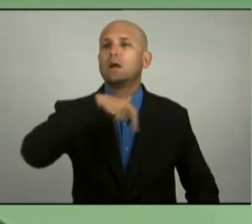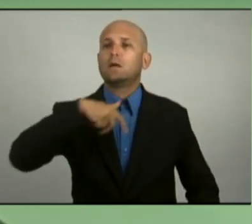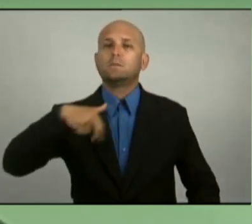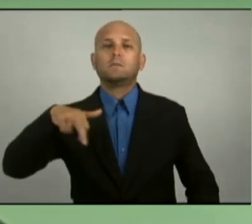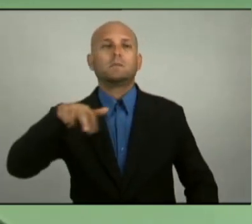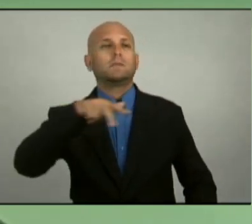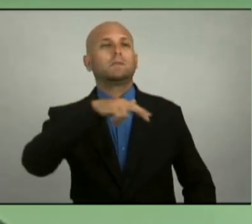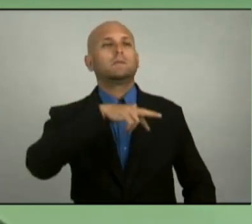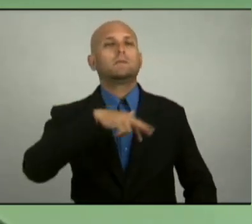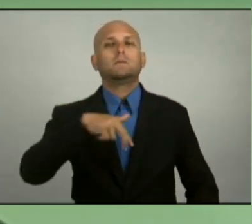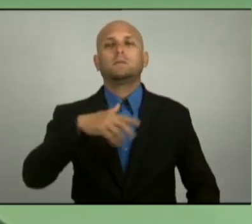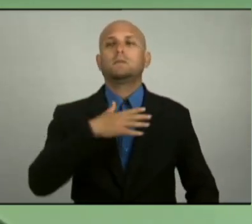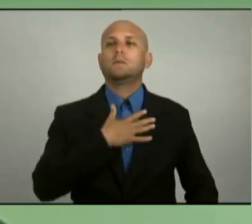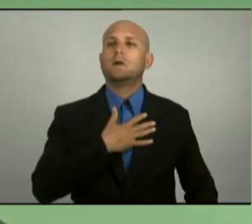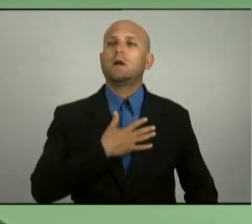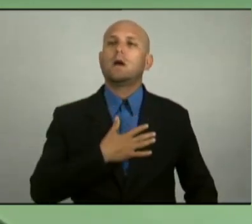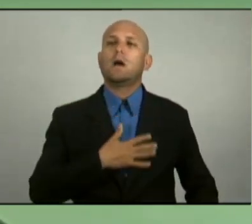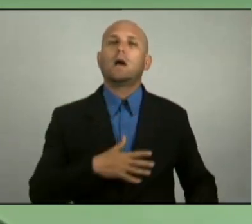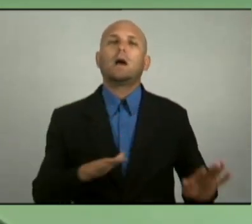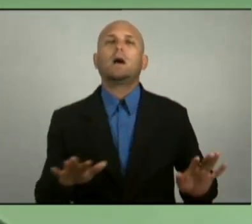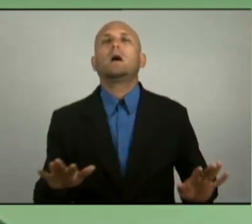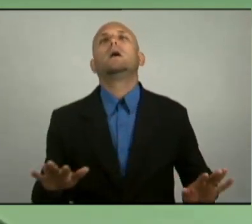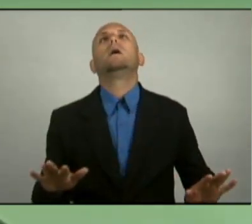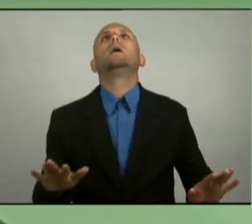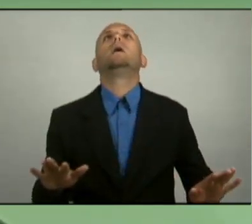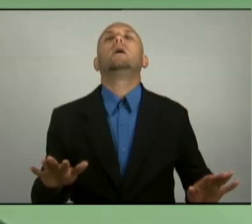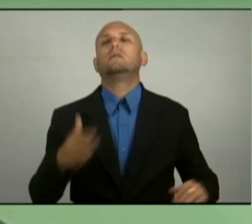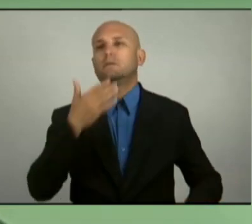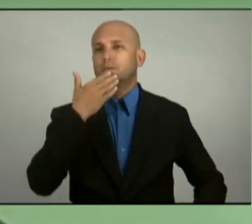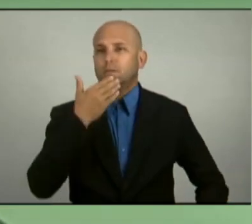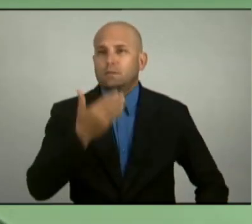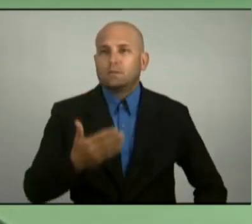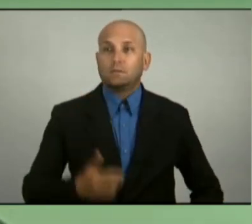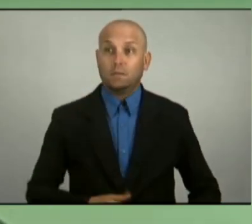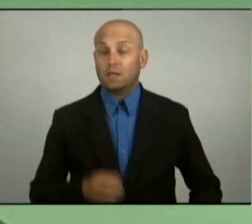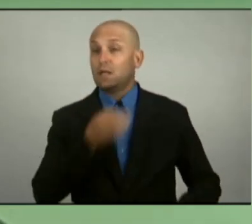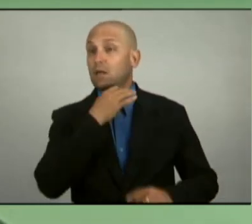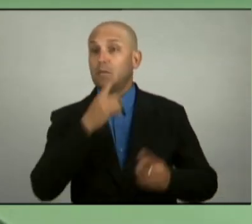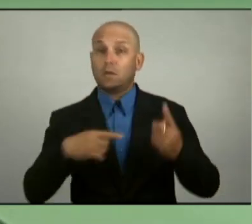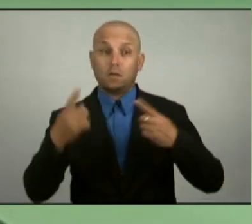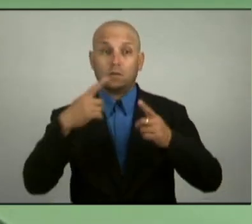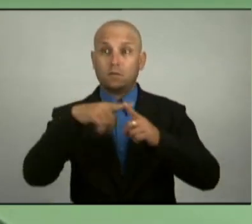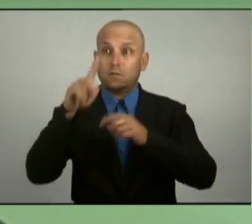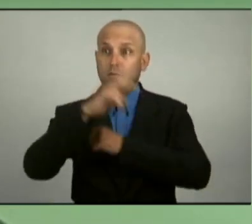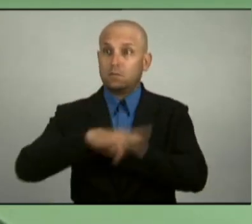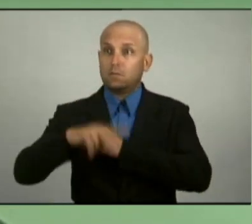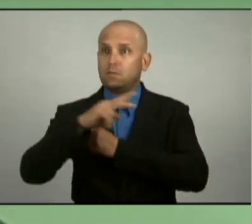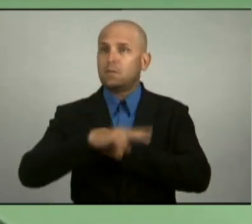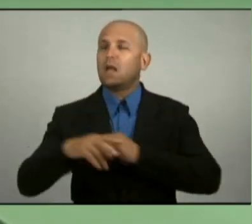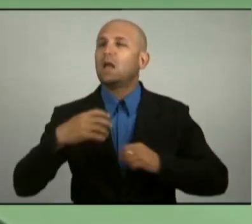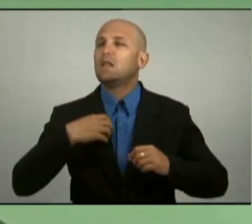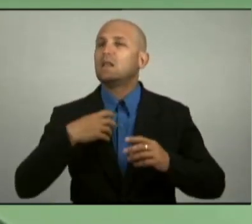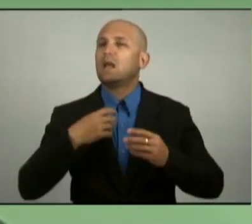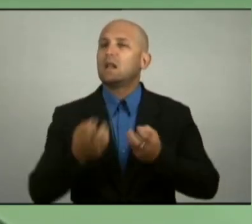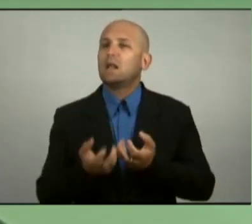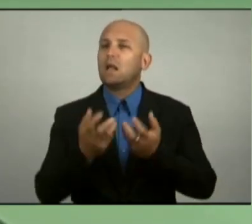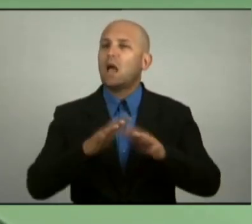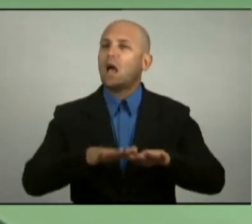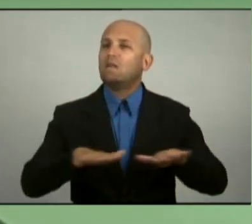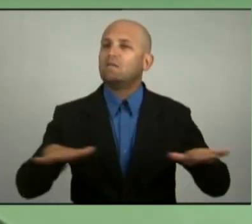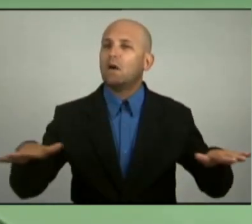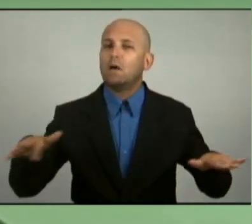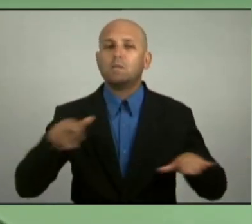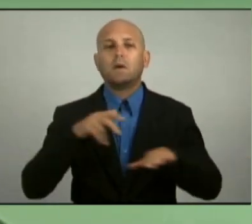se en medias si estamos en época de invierno hay casas por ejemplo en países en otros países que tienen alfombra entonces las personas pueden